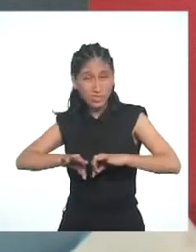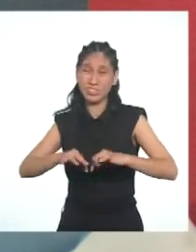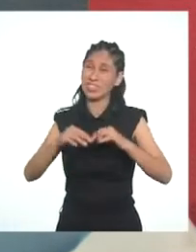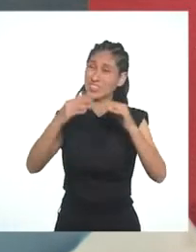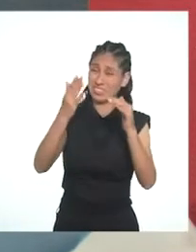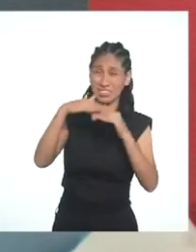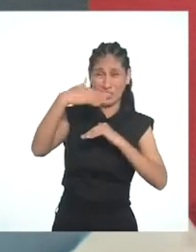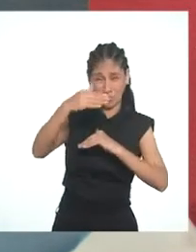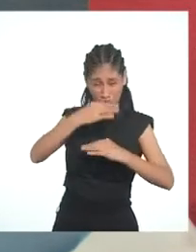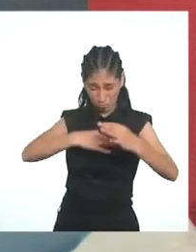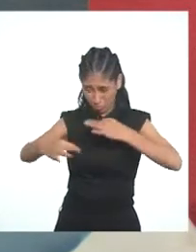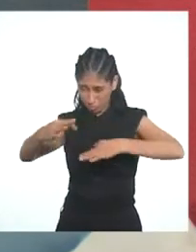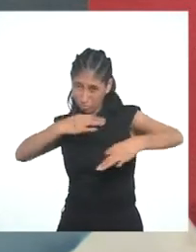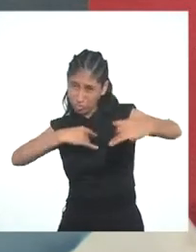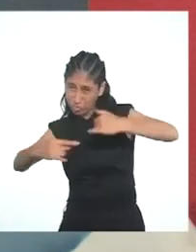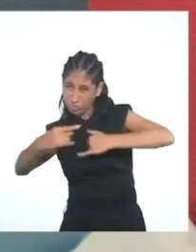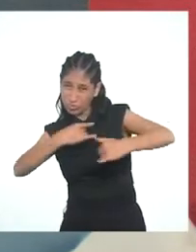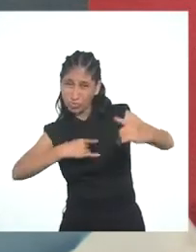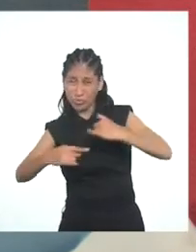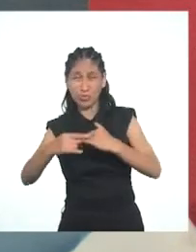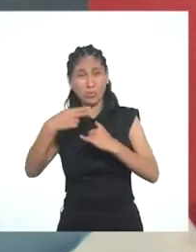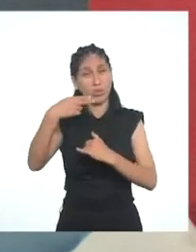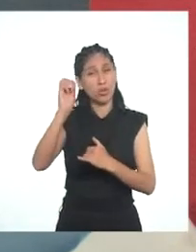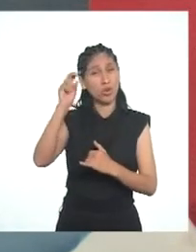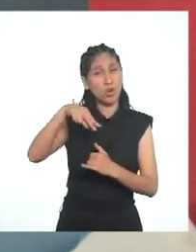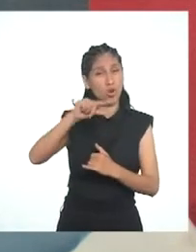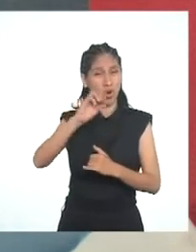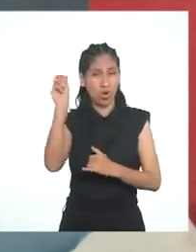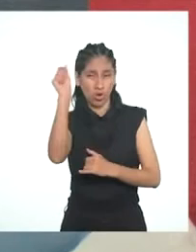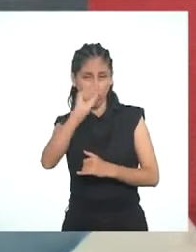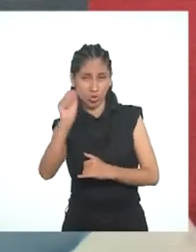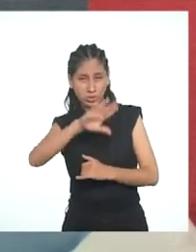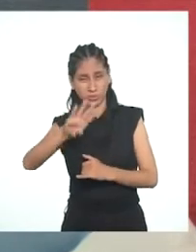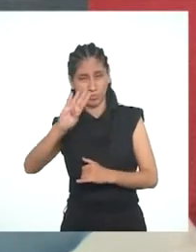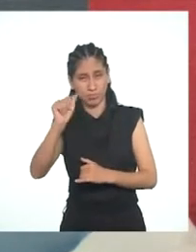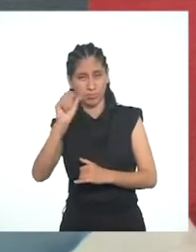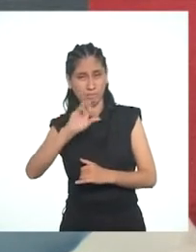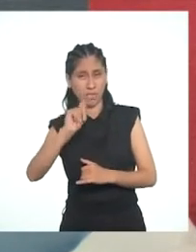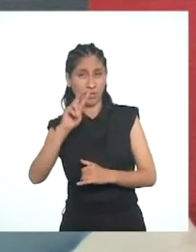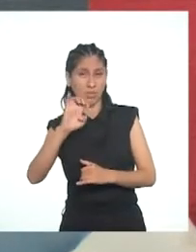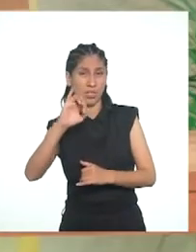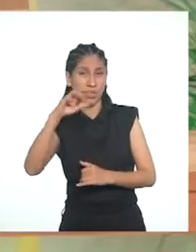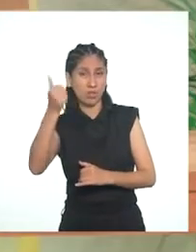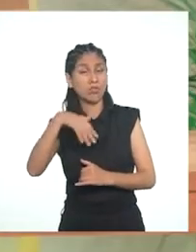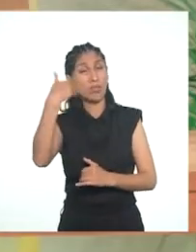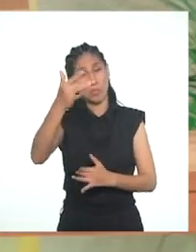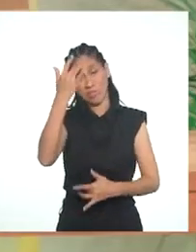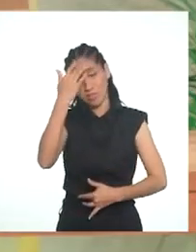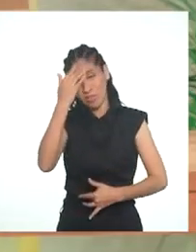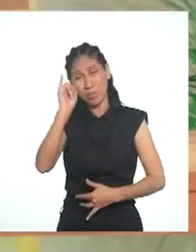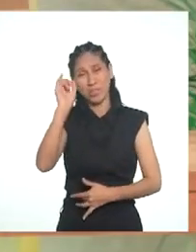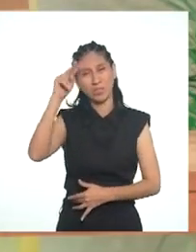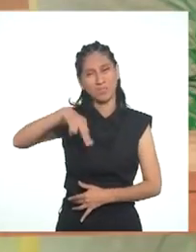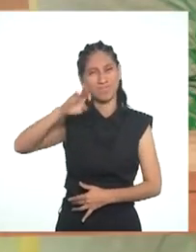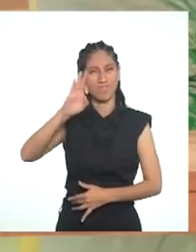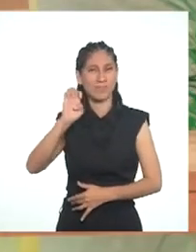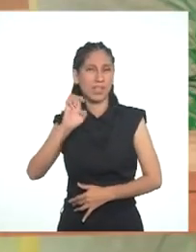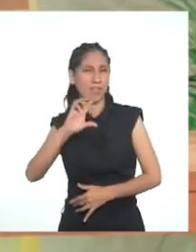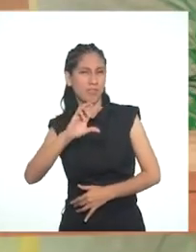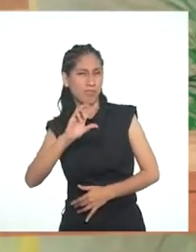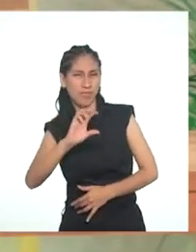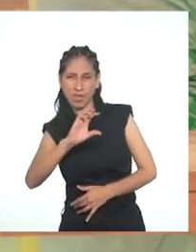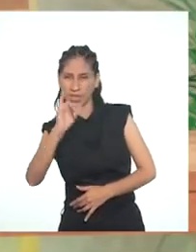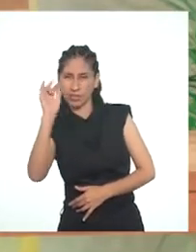en diversos microorganismos, como hongos y bacterias, mediante un proceso conocido como infección. En la mayoría de los casos,